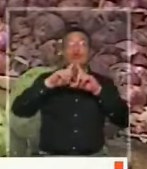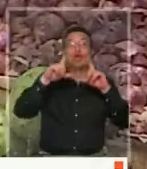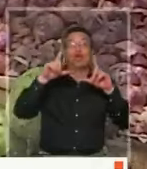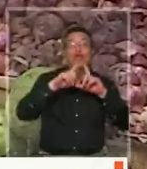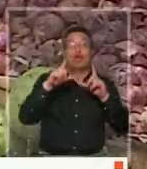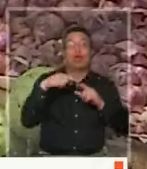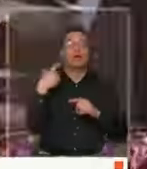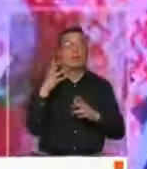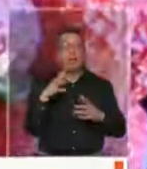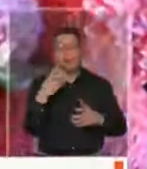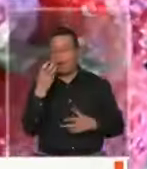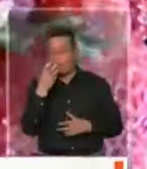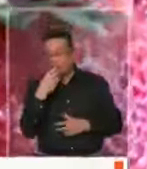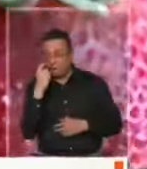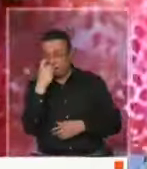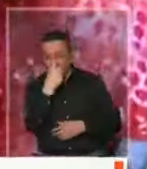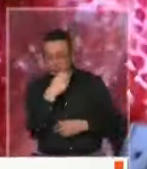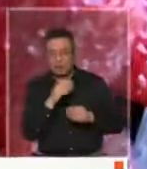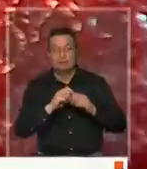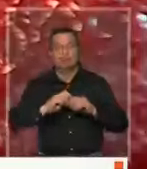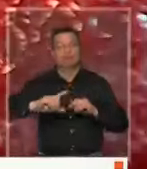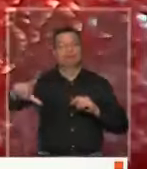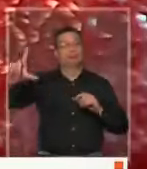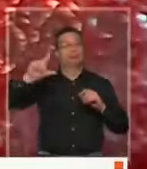empieza a madurar la frutilla.